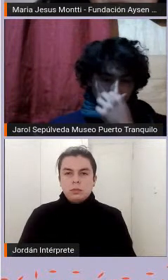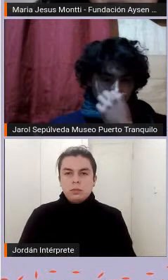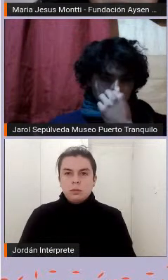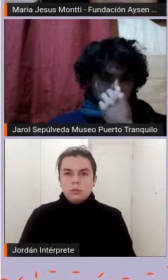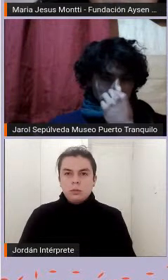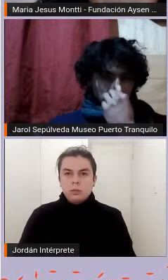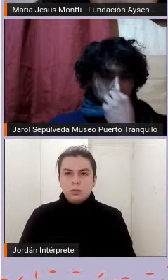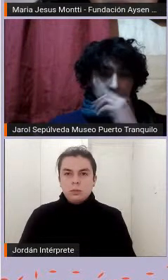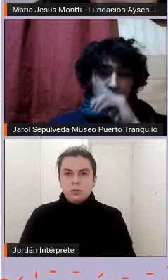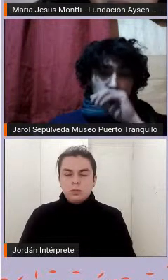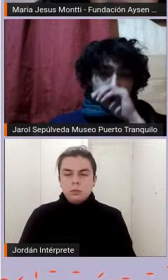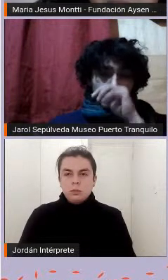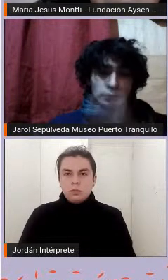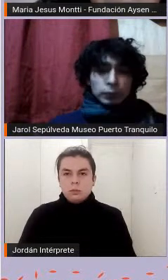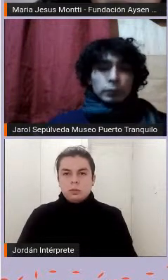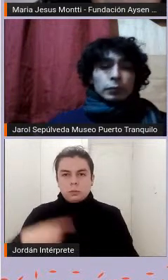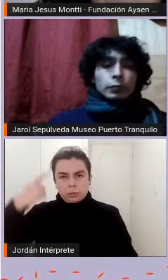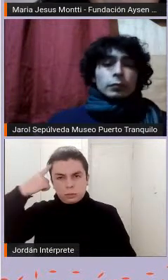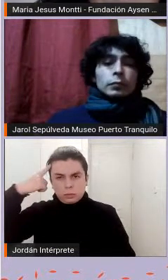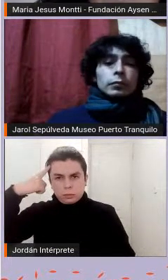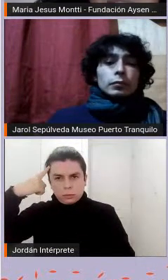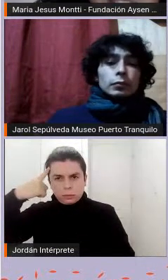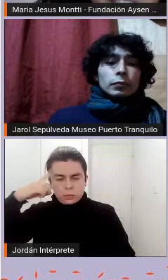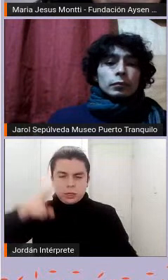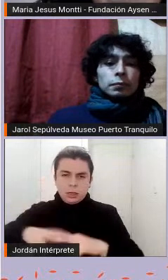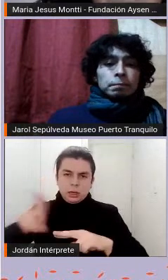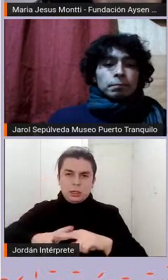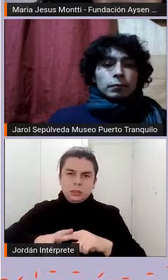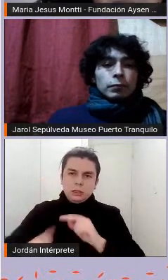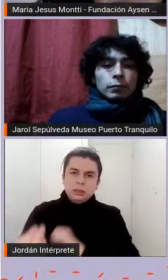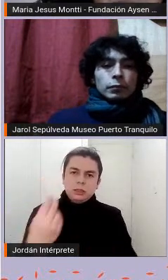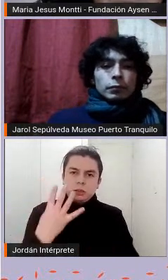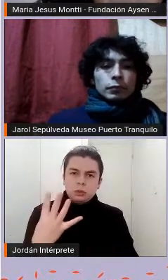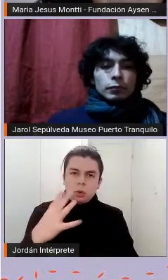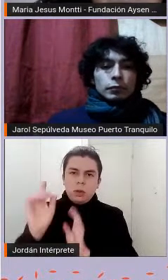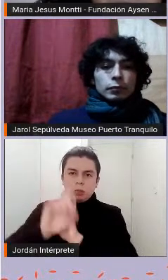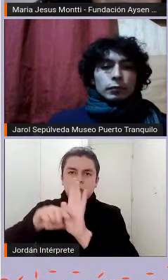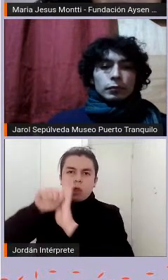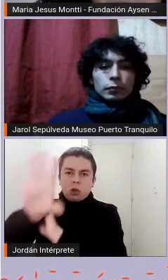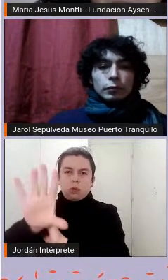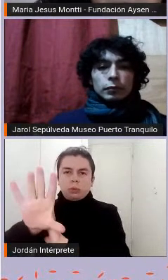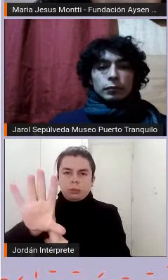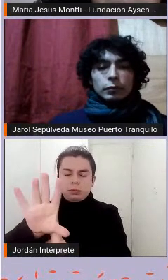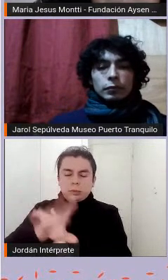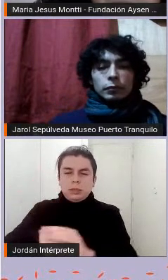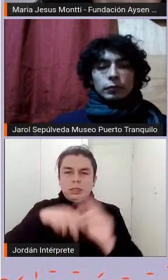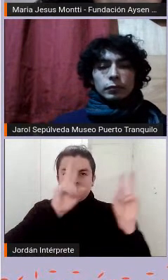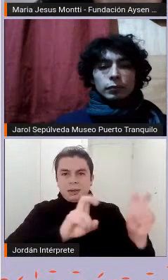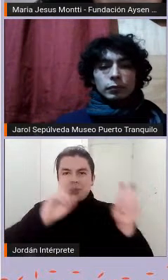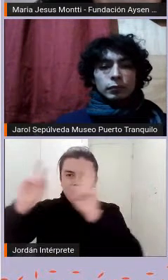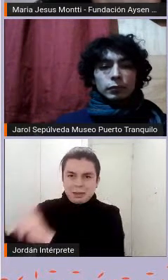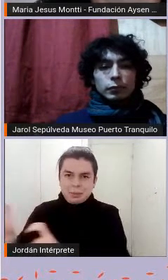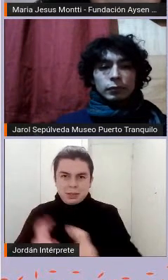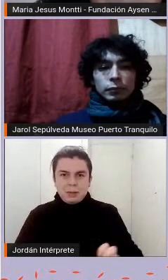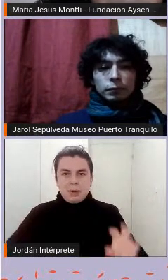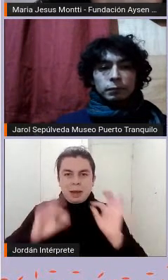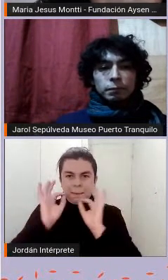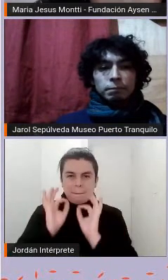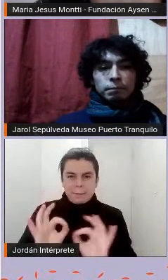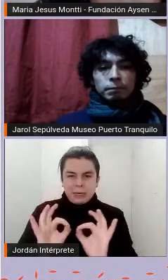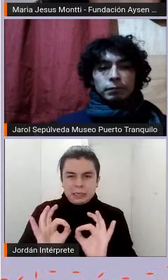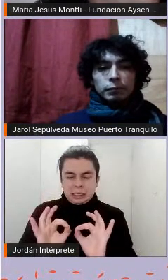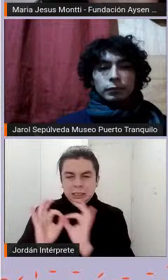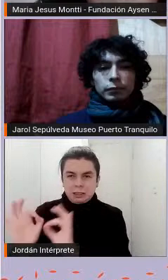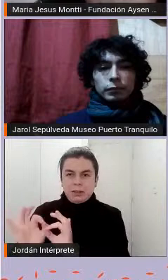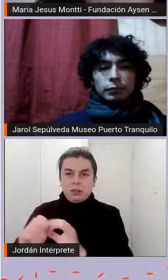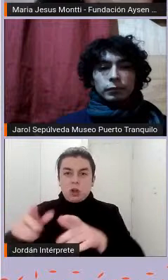cuatro documentales con cuatro temáticas en específico dentro del Parque Nacional Laguna San Rafael, para poder aportar al